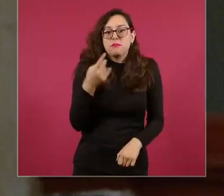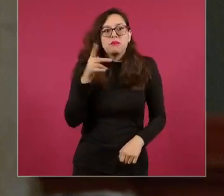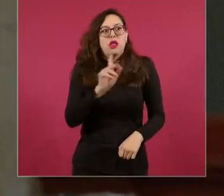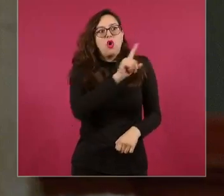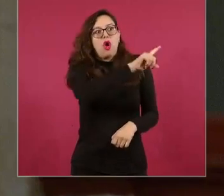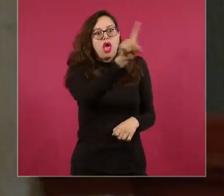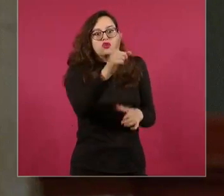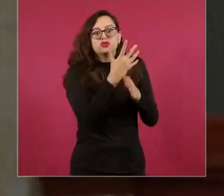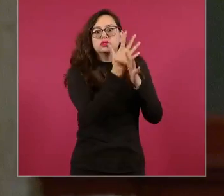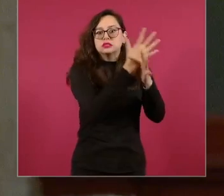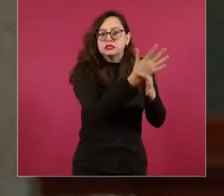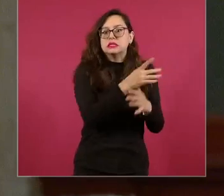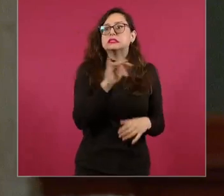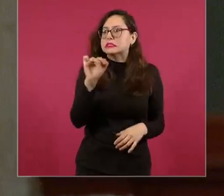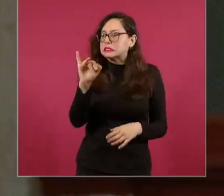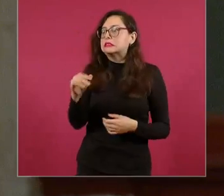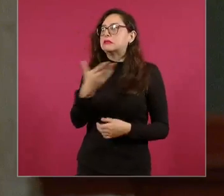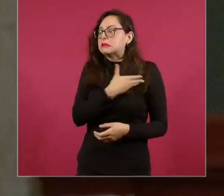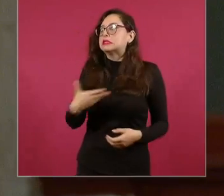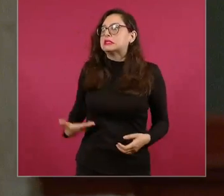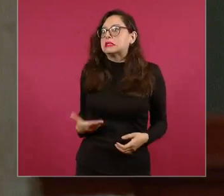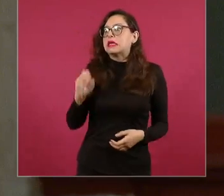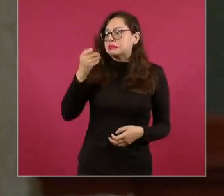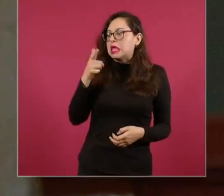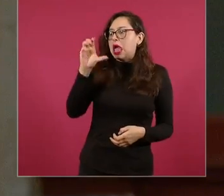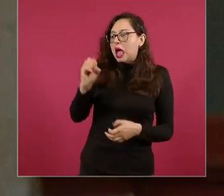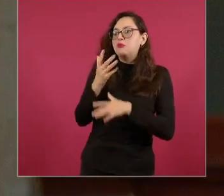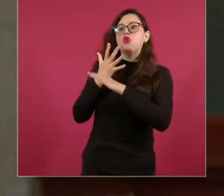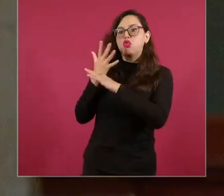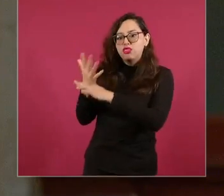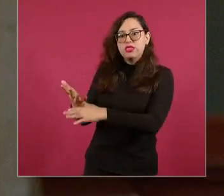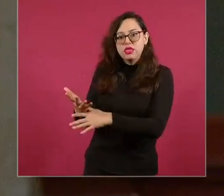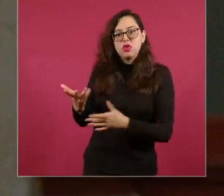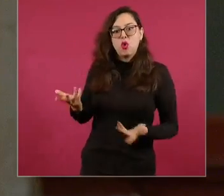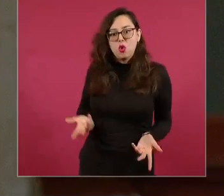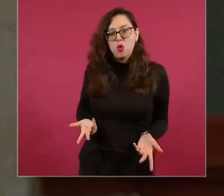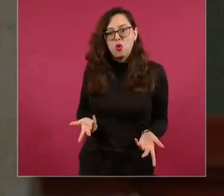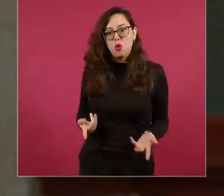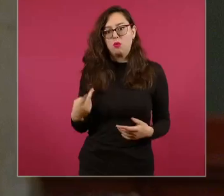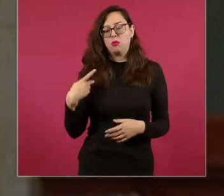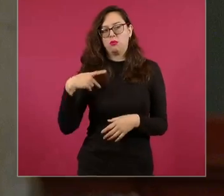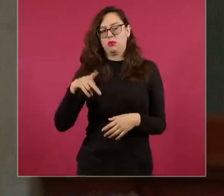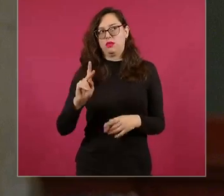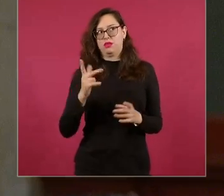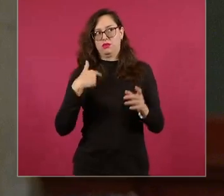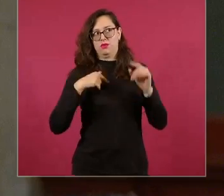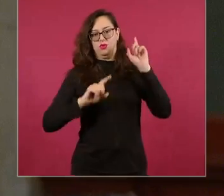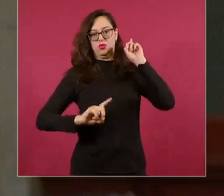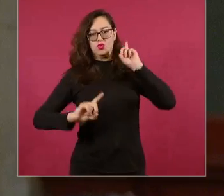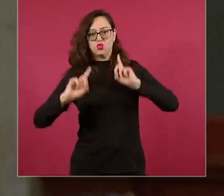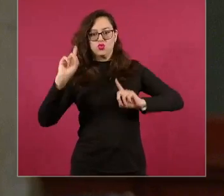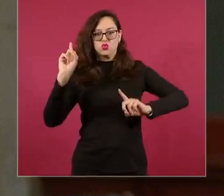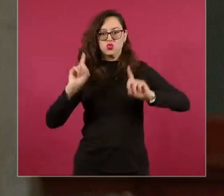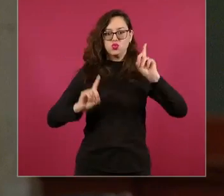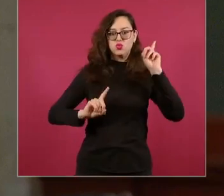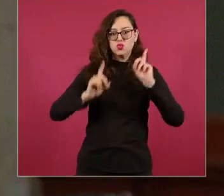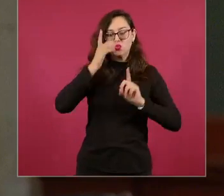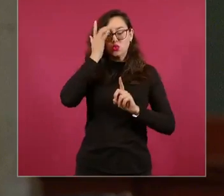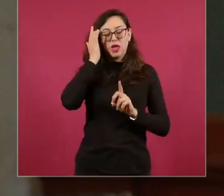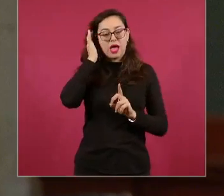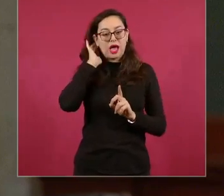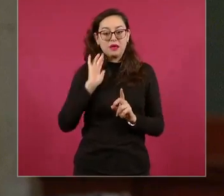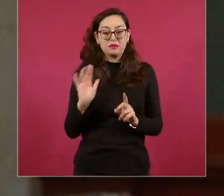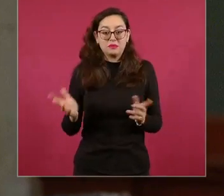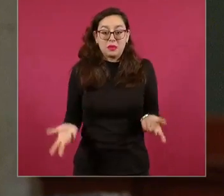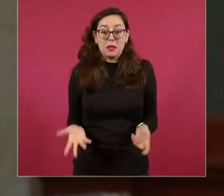de su persona aquí en la mañanera que sí podían tramitar su pensión en el extranjero yo les doy el ejemplo